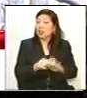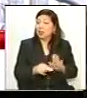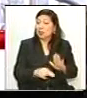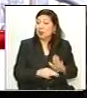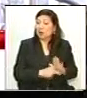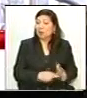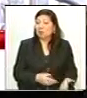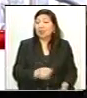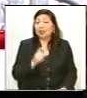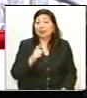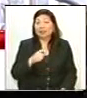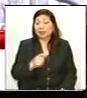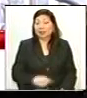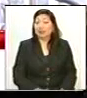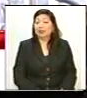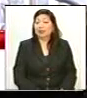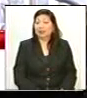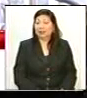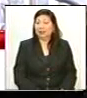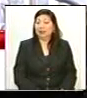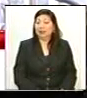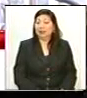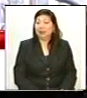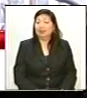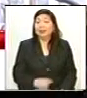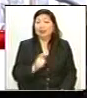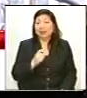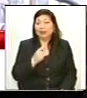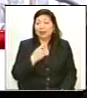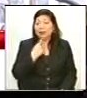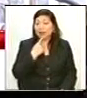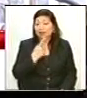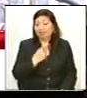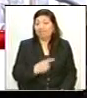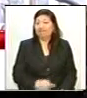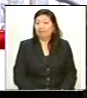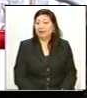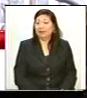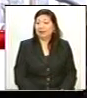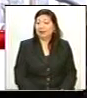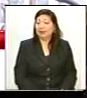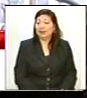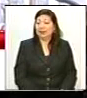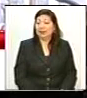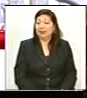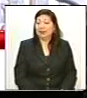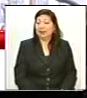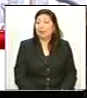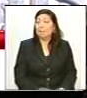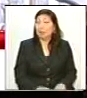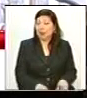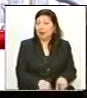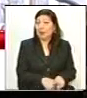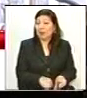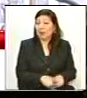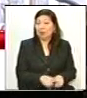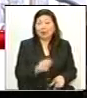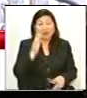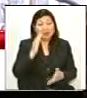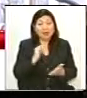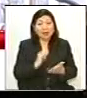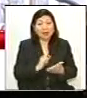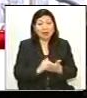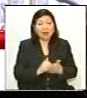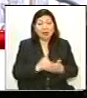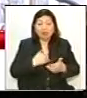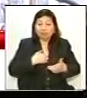que van necesariamente, es necesario afinar, ¿no? Pero también hay que ser conscientes que estamos